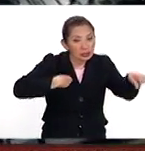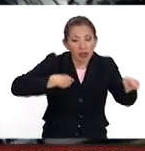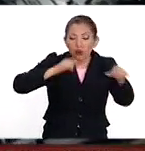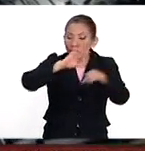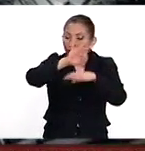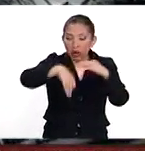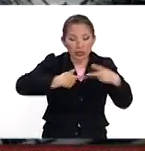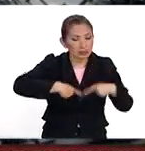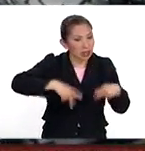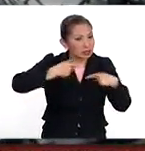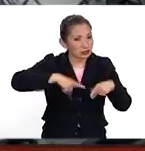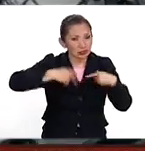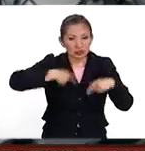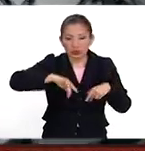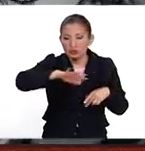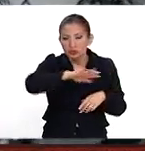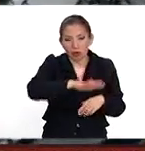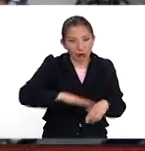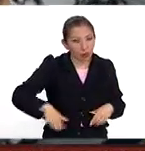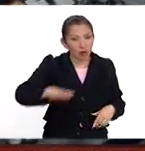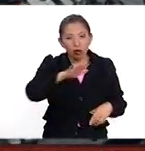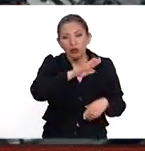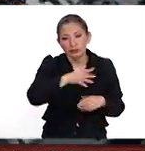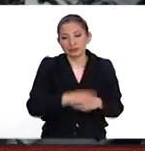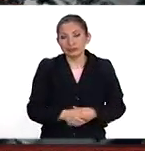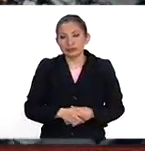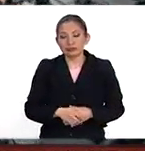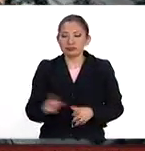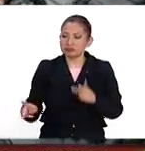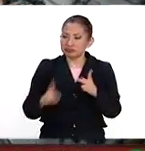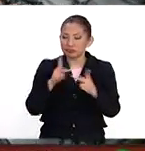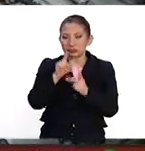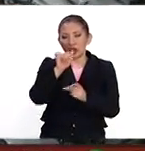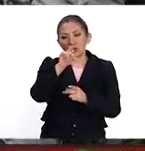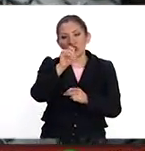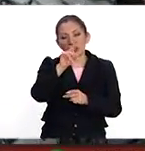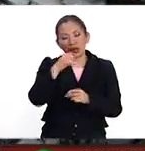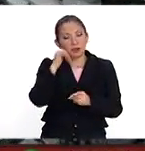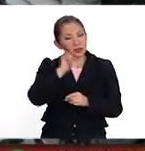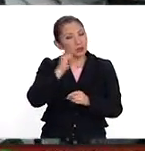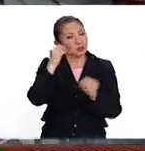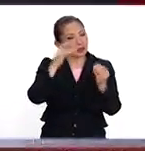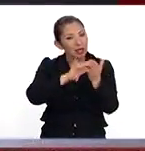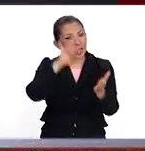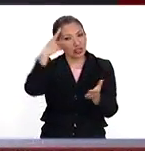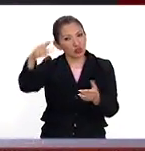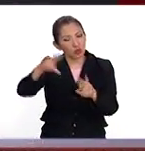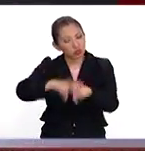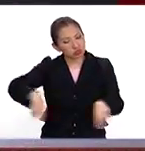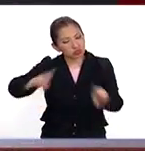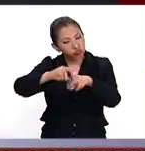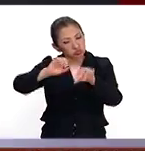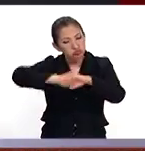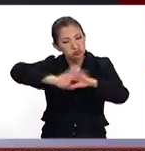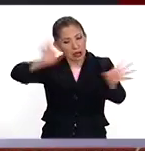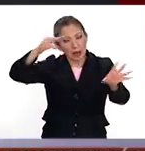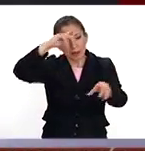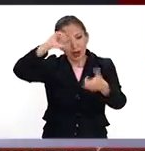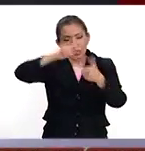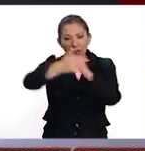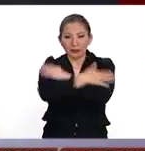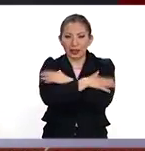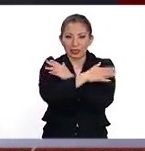con todos los involucrados, Pati. Perfecto, Luis Fonserrada, como siempre, muchas gracias por tu análisis aquí en México